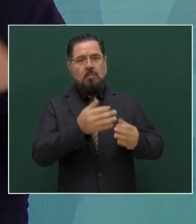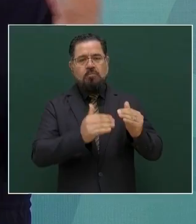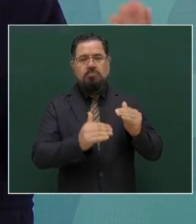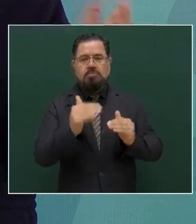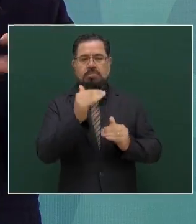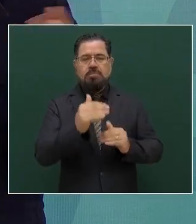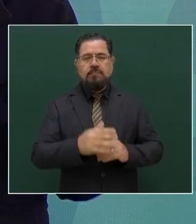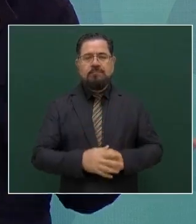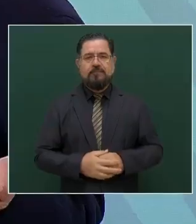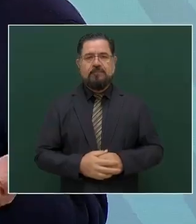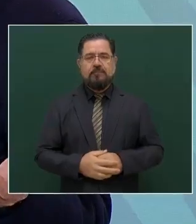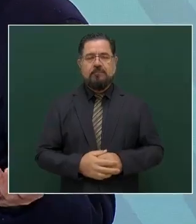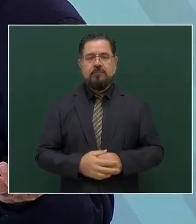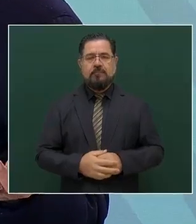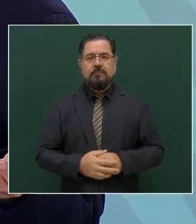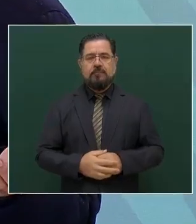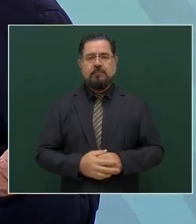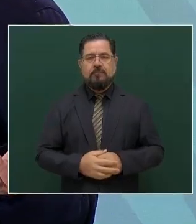Una de dos,